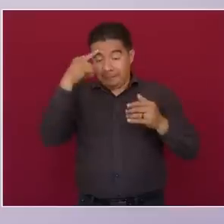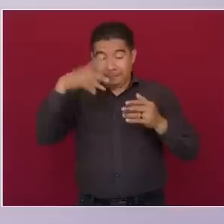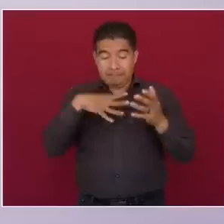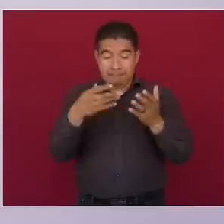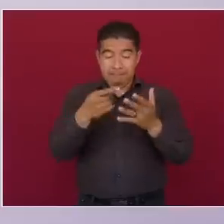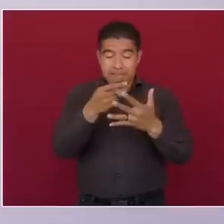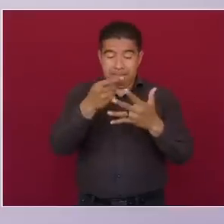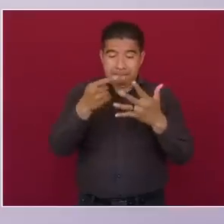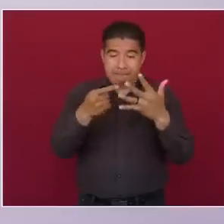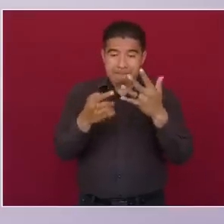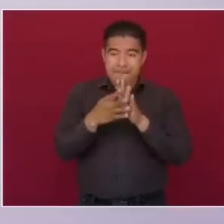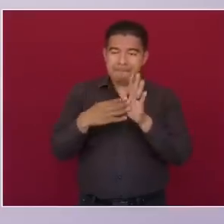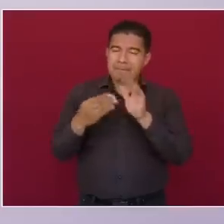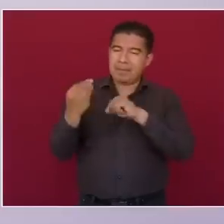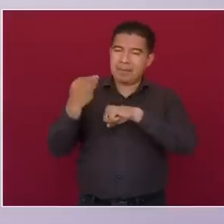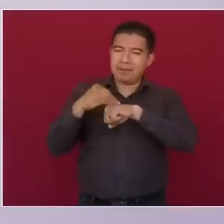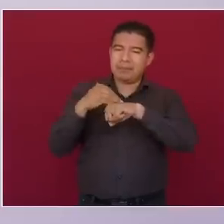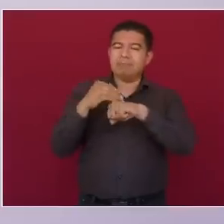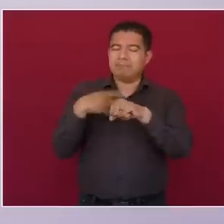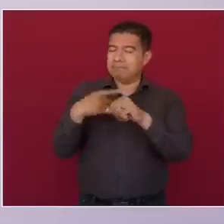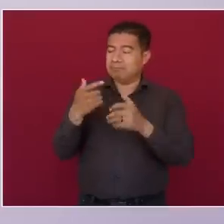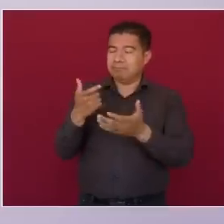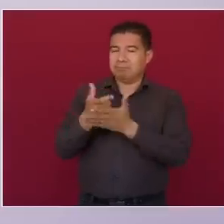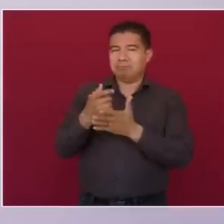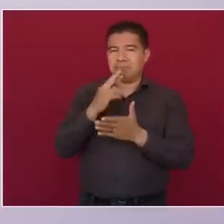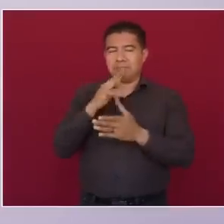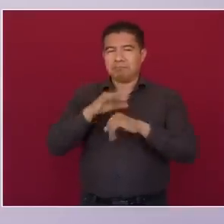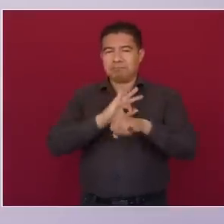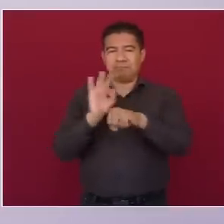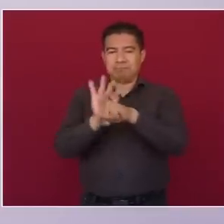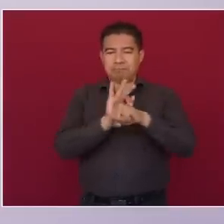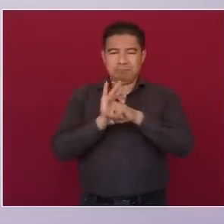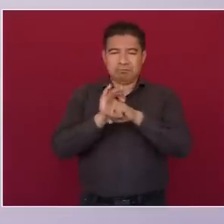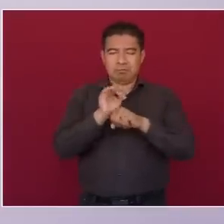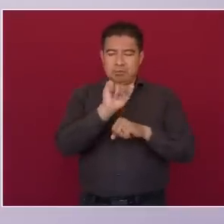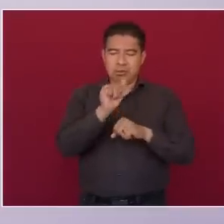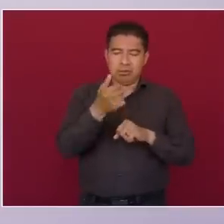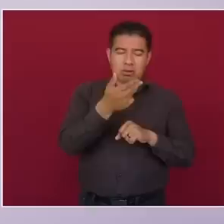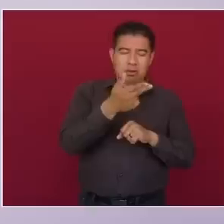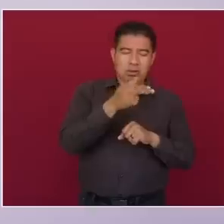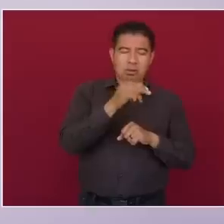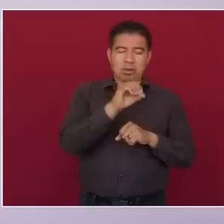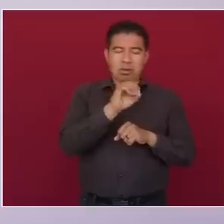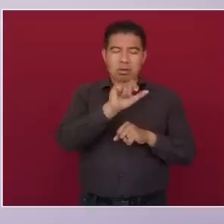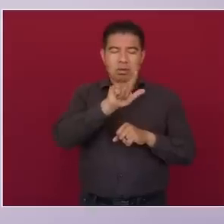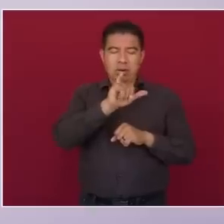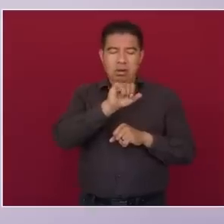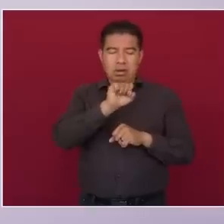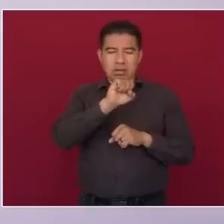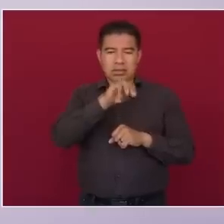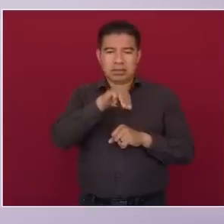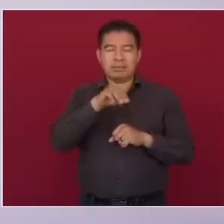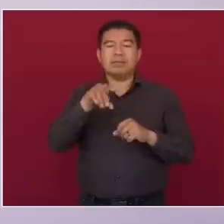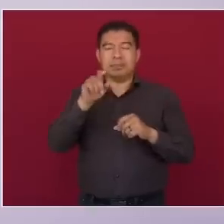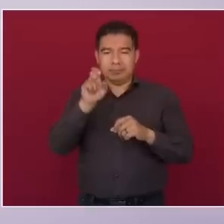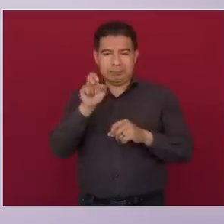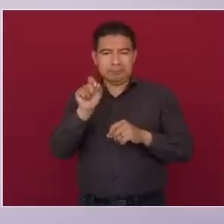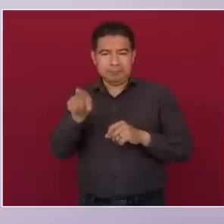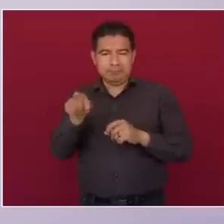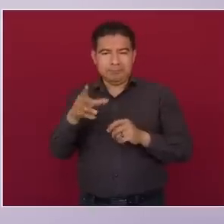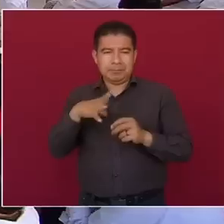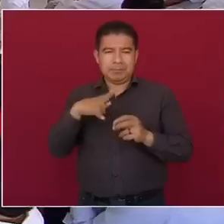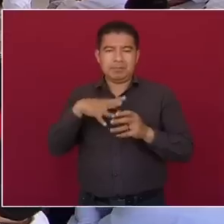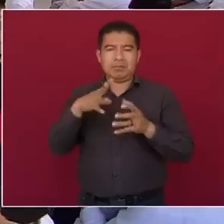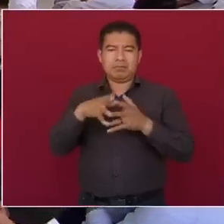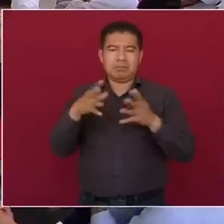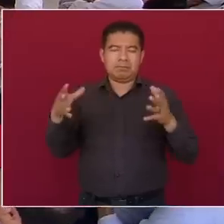consecuencia, redituó en un buen precio. La empresa Holcim ganó este concurso, Sin embargo, fue un gran